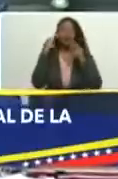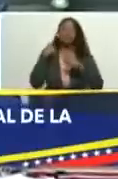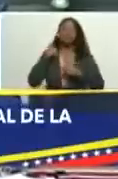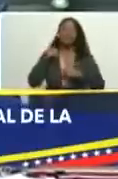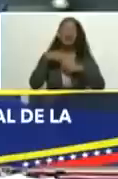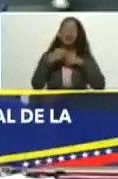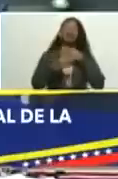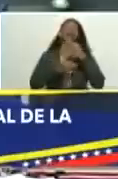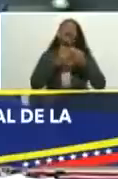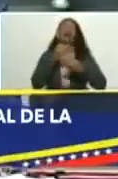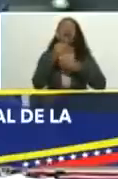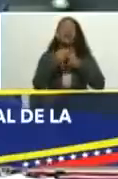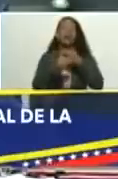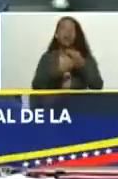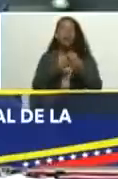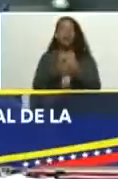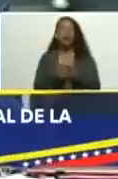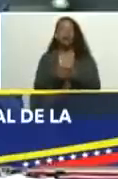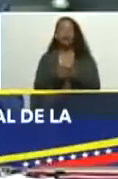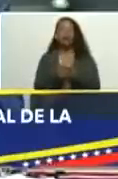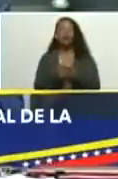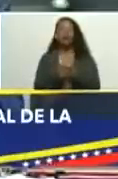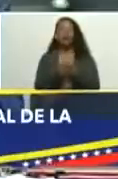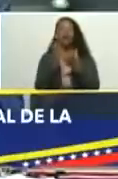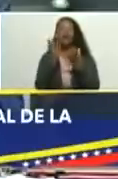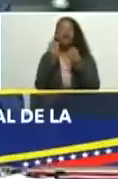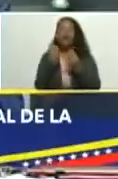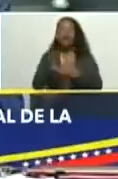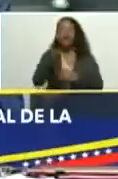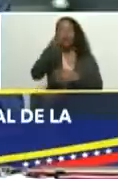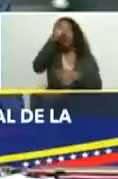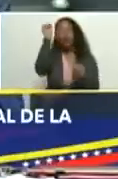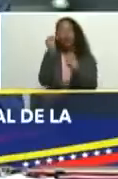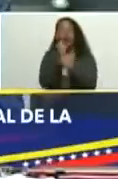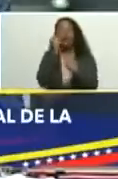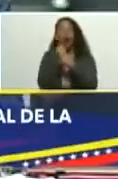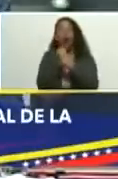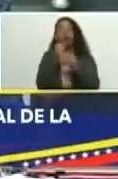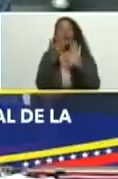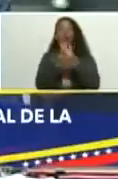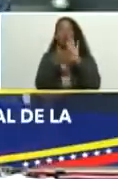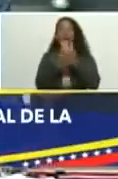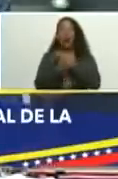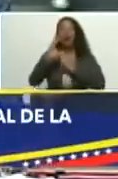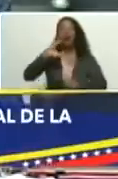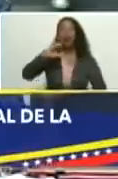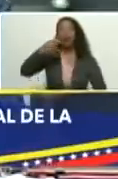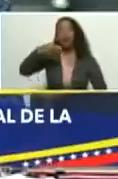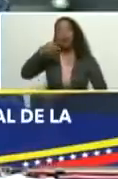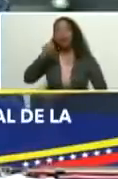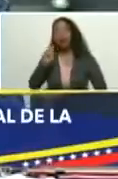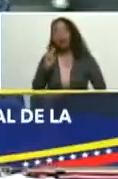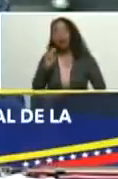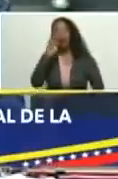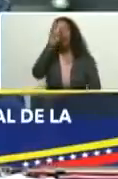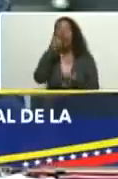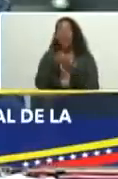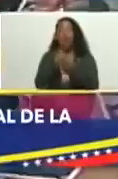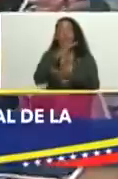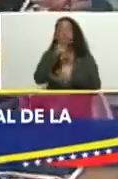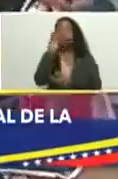garantizar un papel protagónico de los consejos productivos de trabajadores y trabajadoras, de los